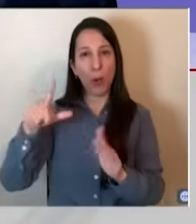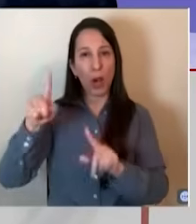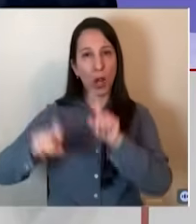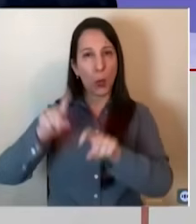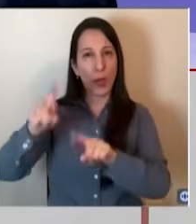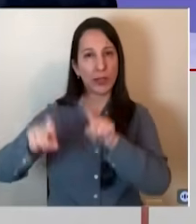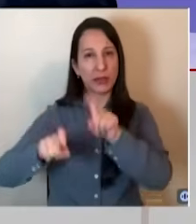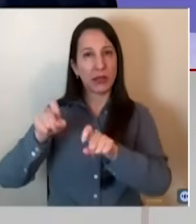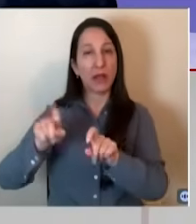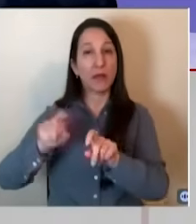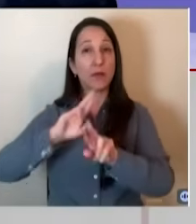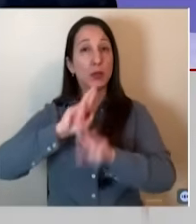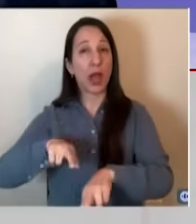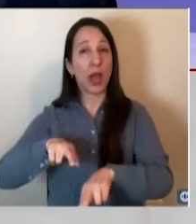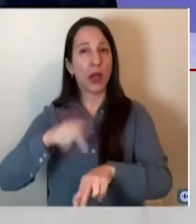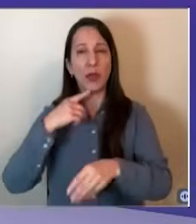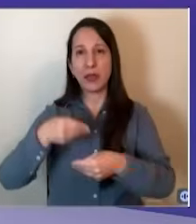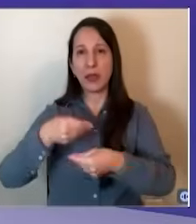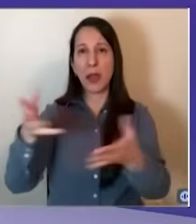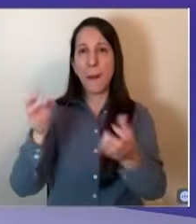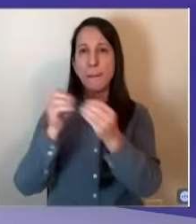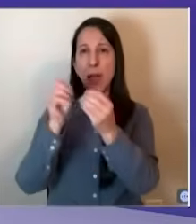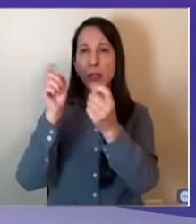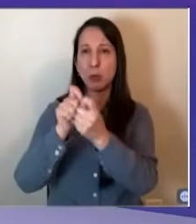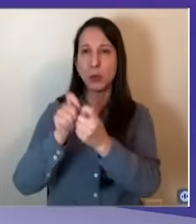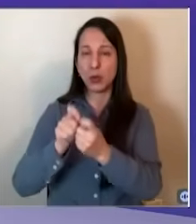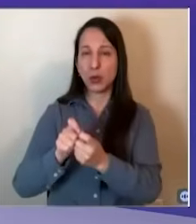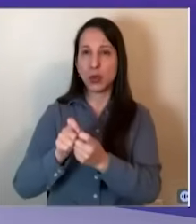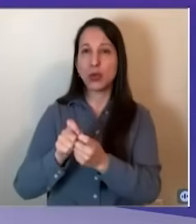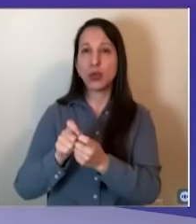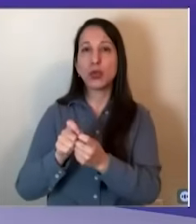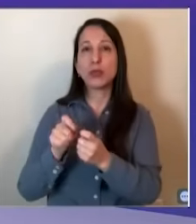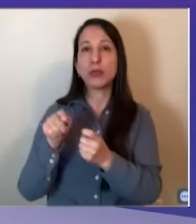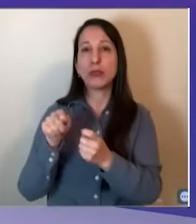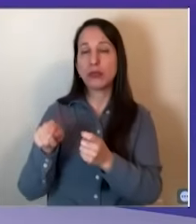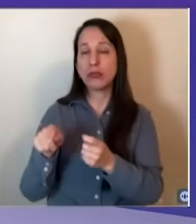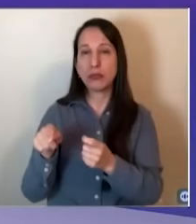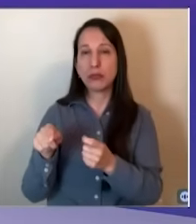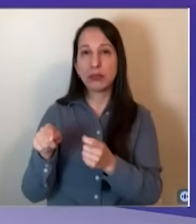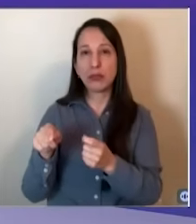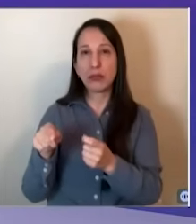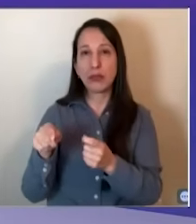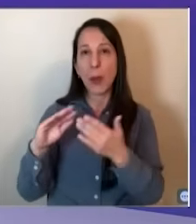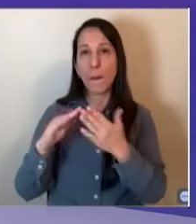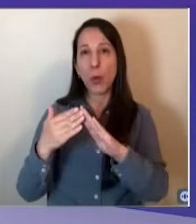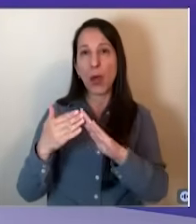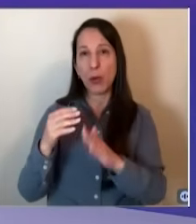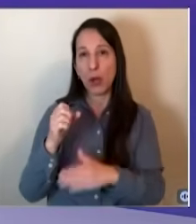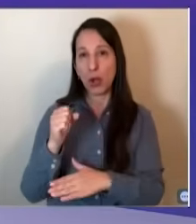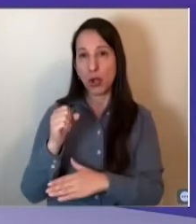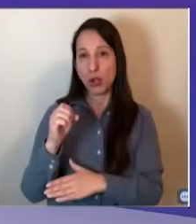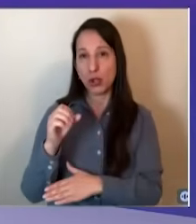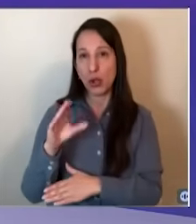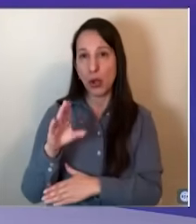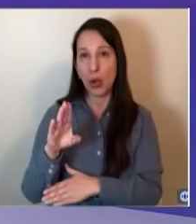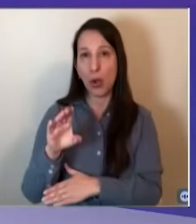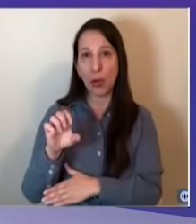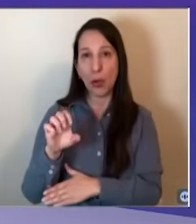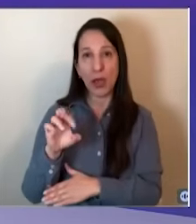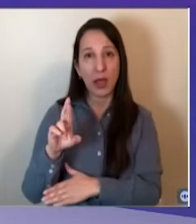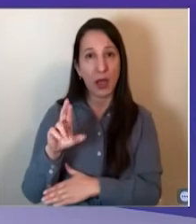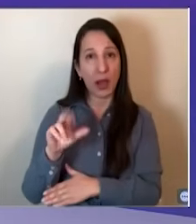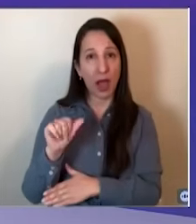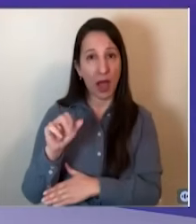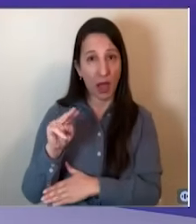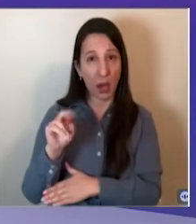el máximo puntaje, podríamos decirlo así, a Pueblo Soberano. Pero don Mario, 13 Noticias